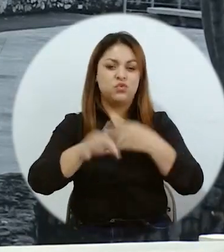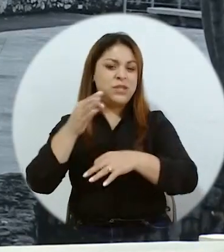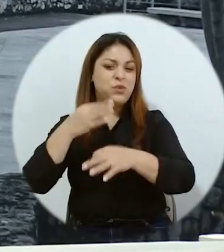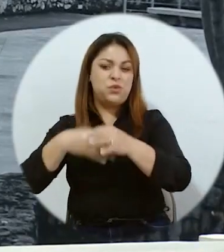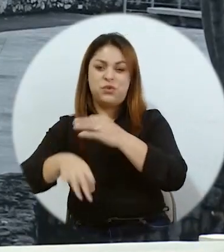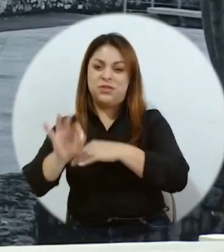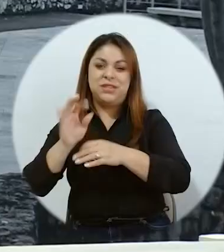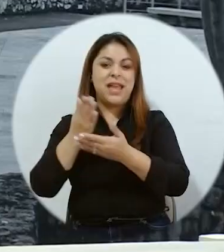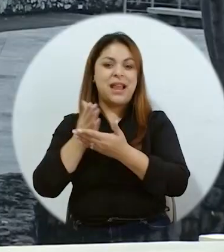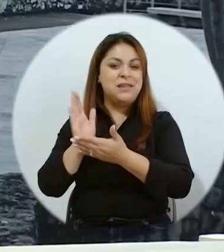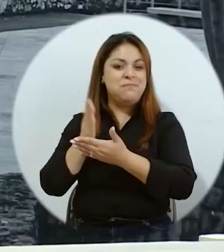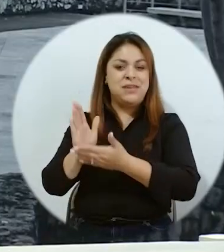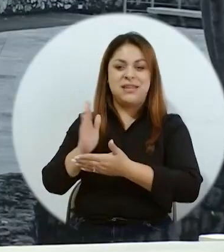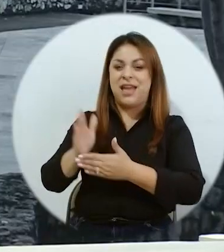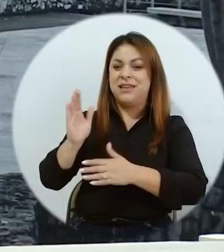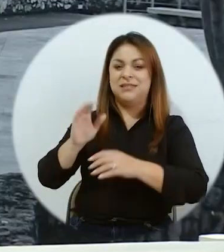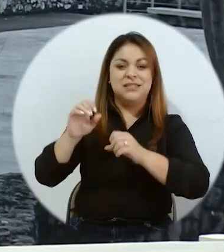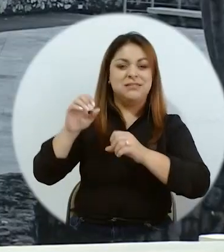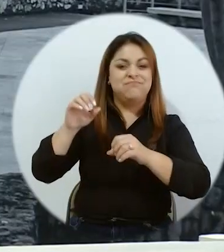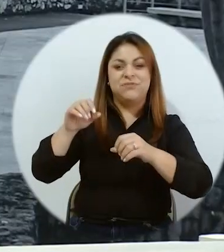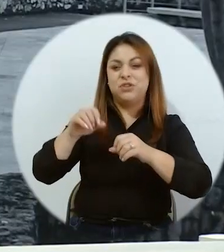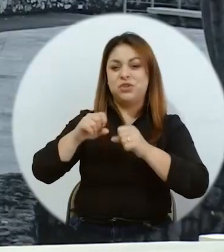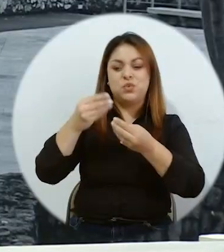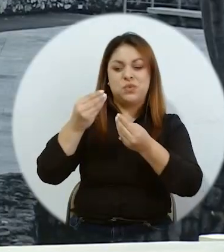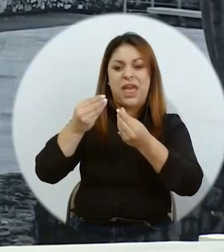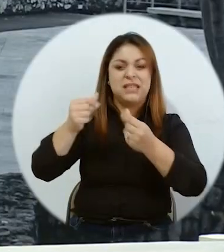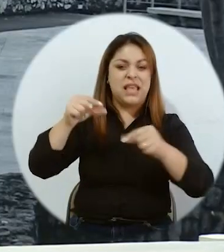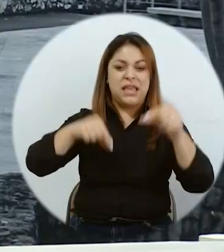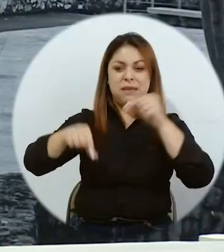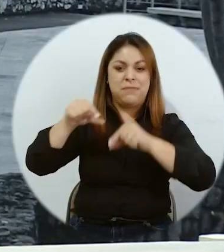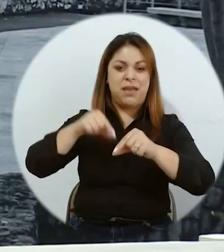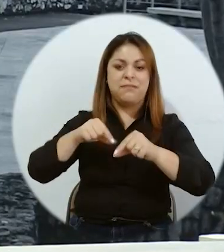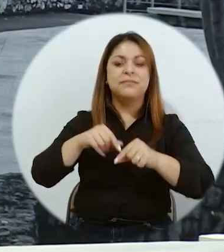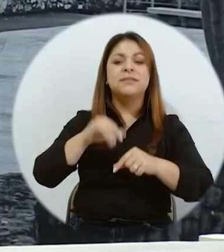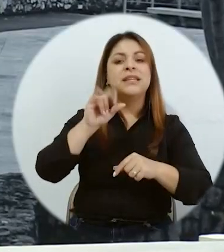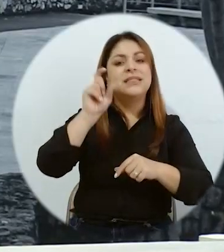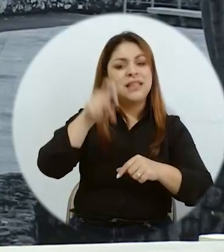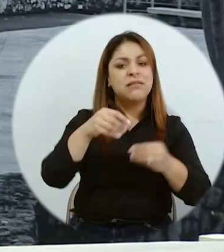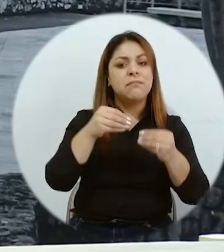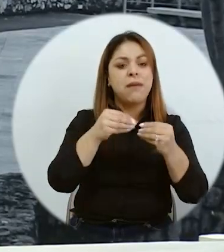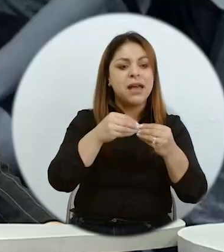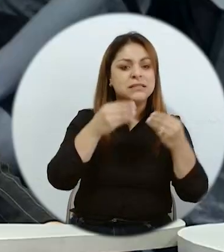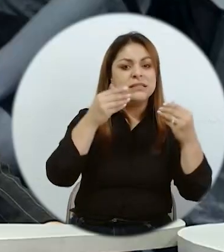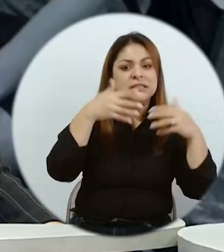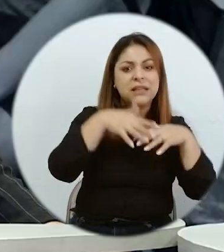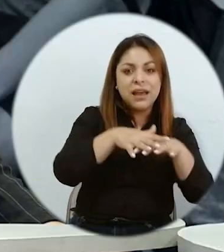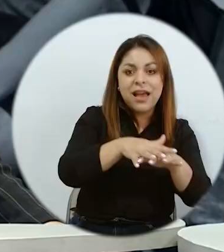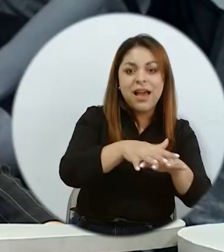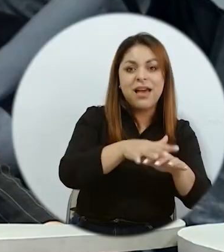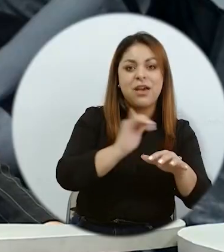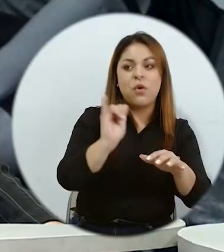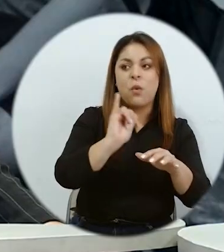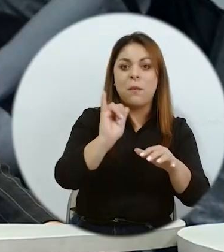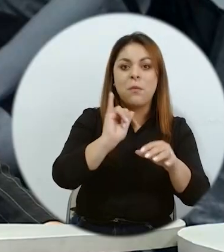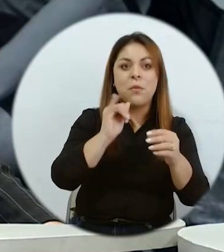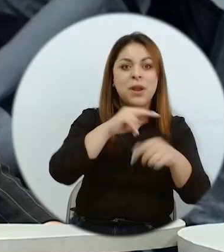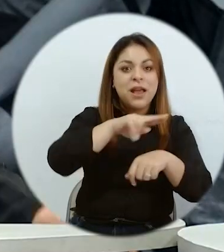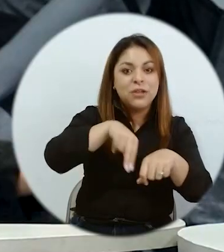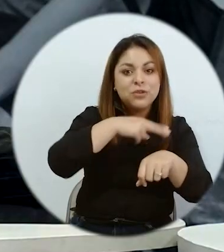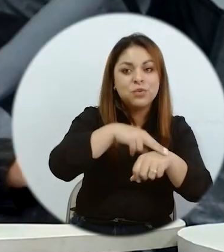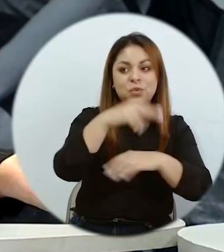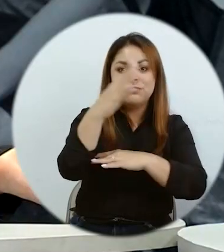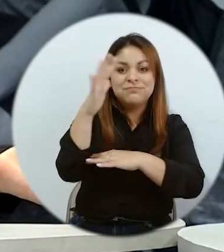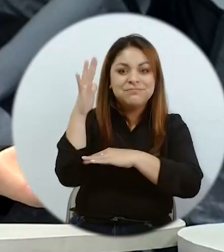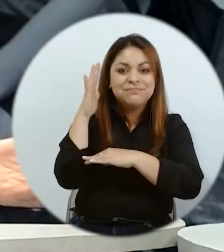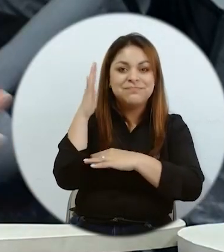va sustituyendo y eliminando estos insumos químicos, ¿verdad? Una producción más integrada a